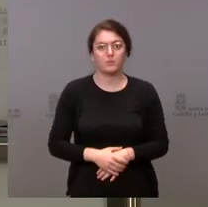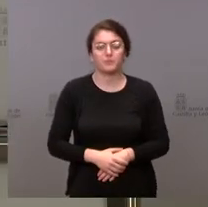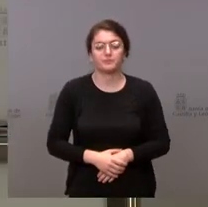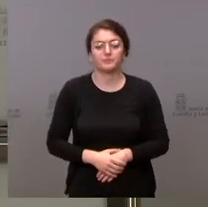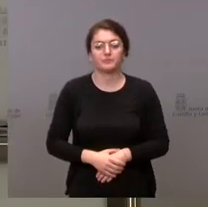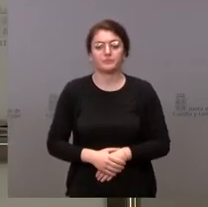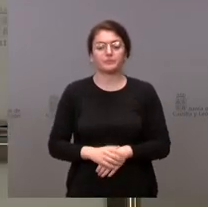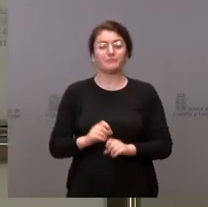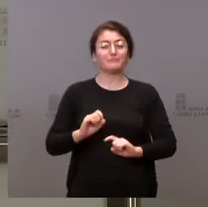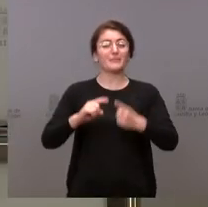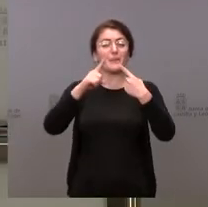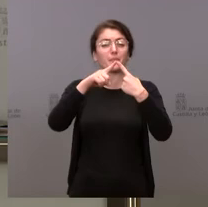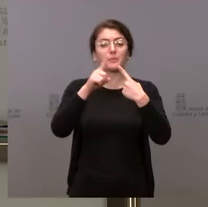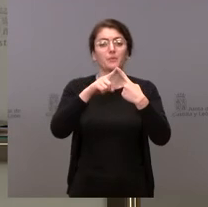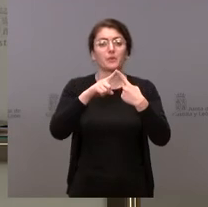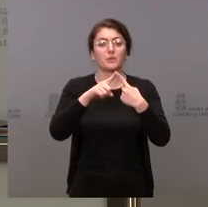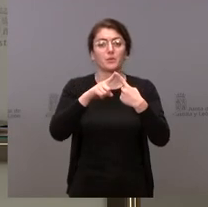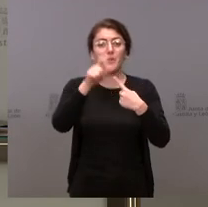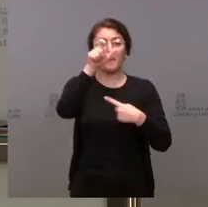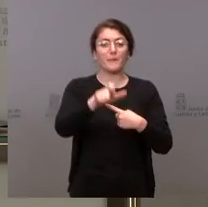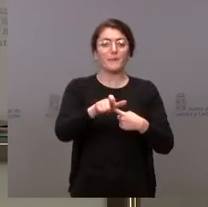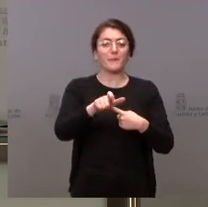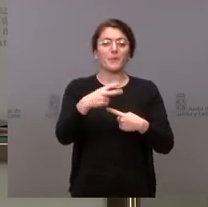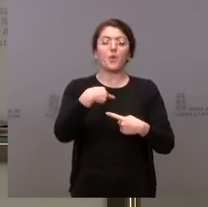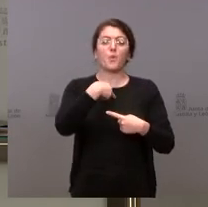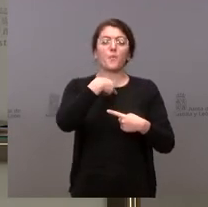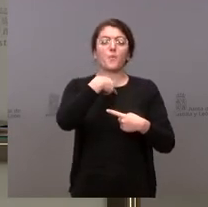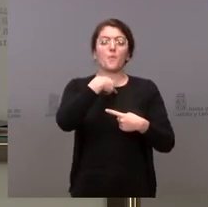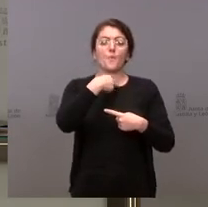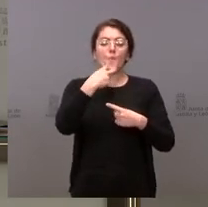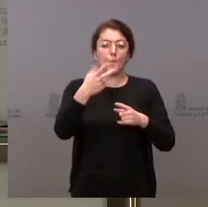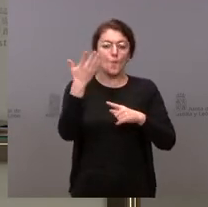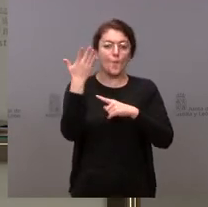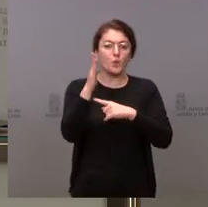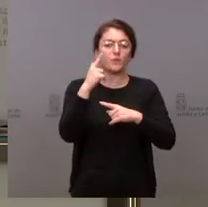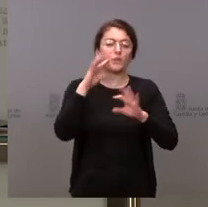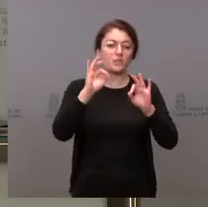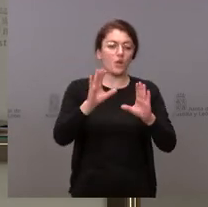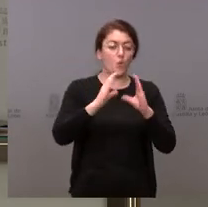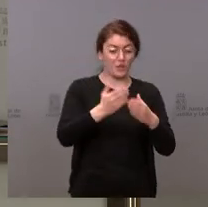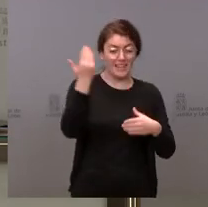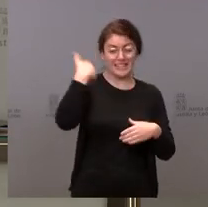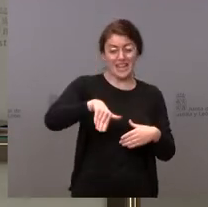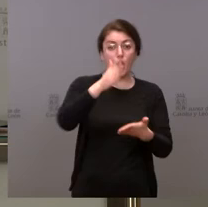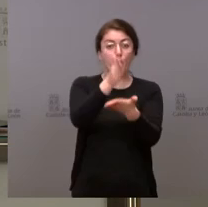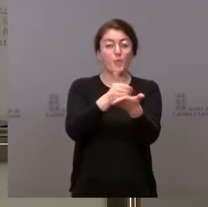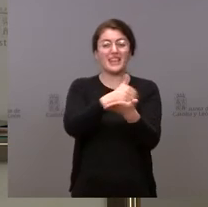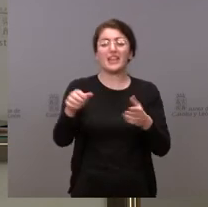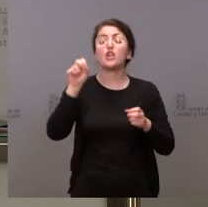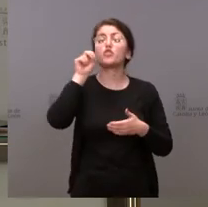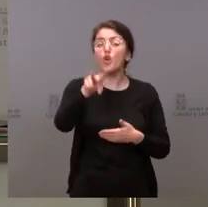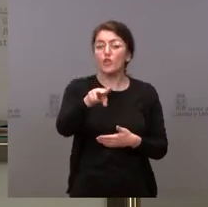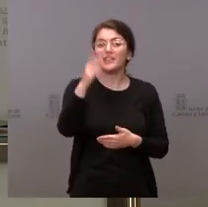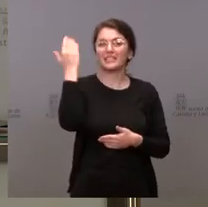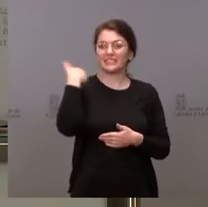si en primer lugar para el portavoz de la junta ya son 12 comunidades que han anunciado que han anunciado que van